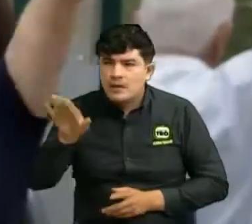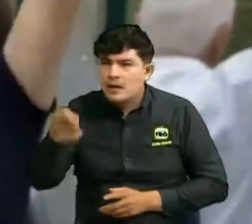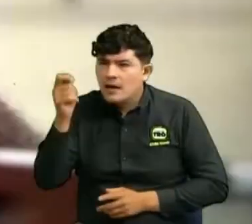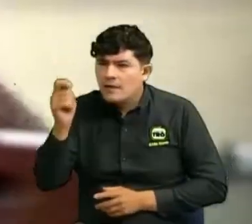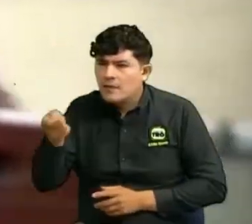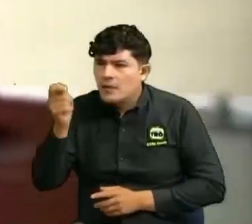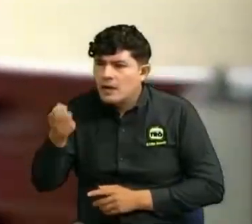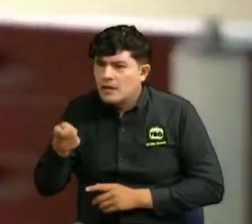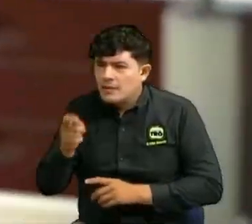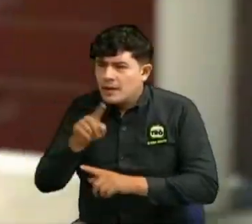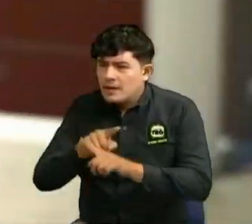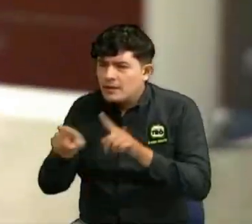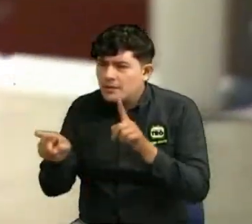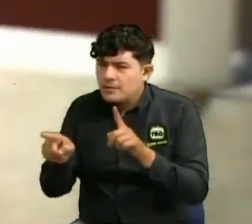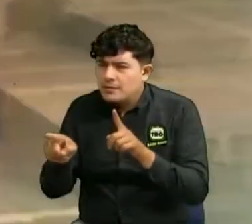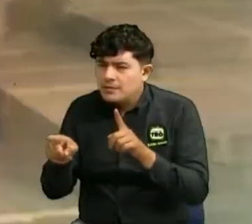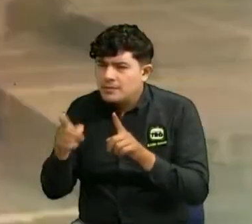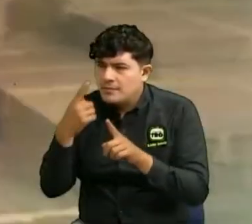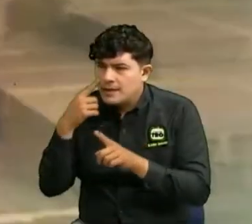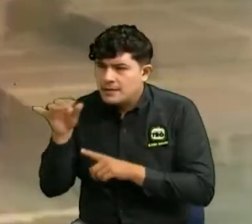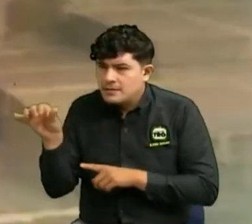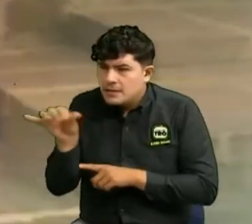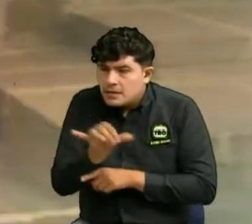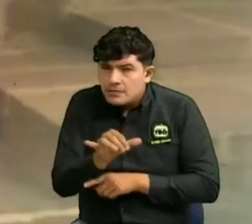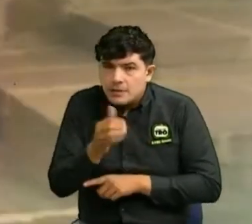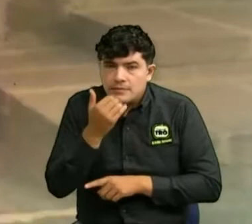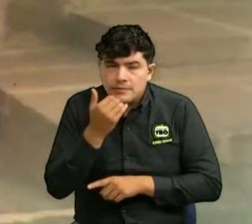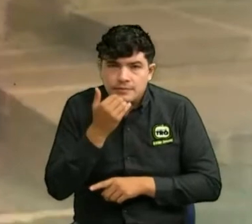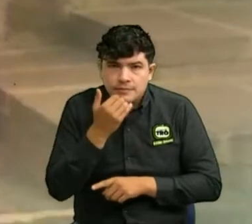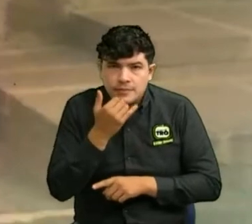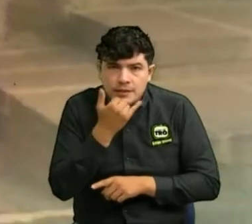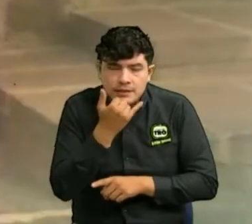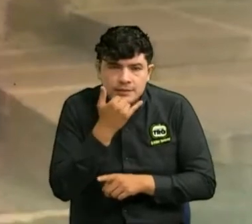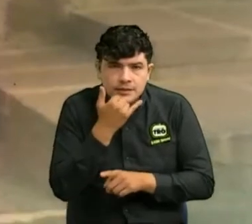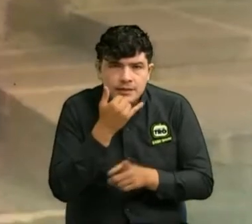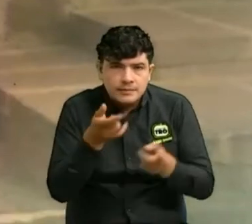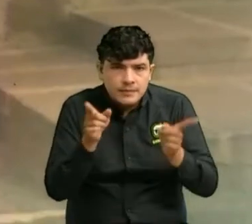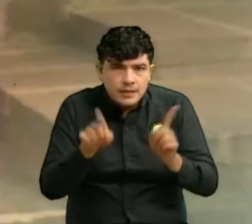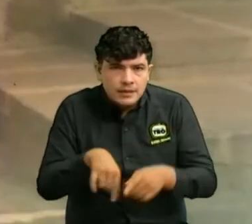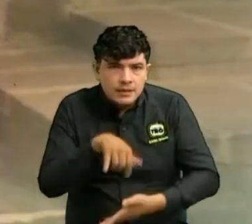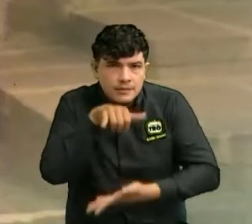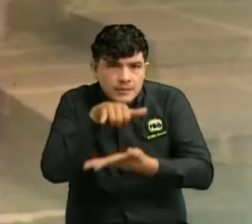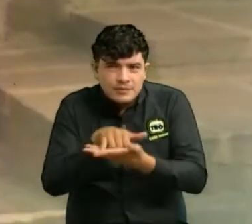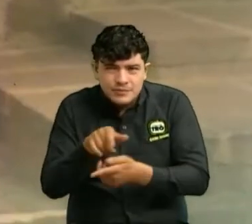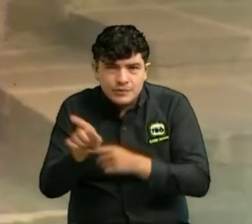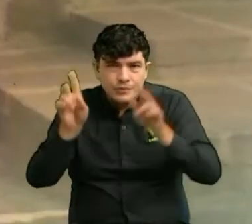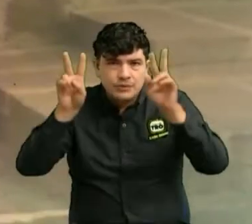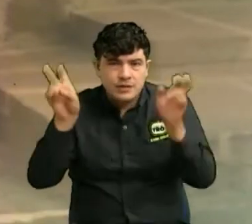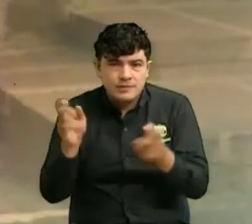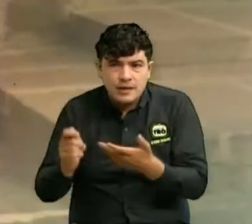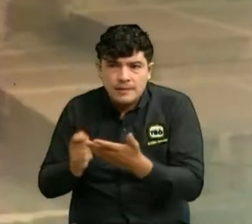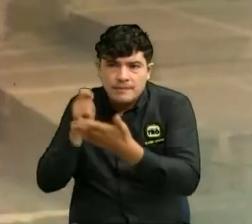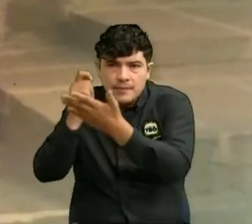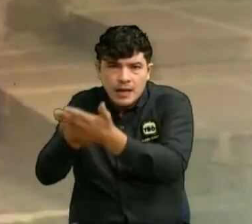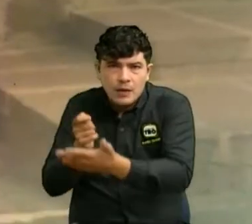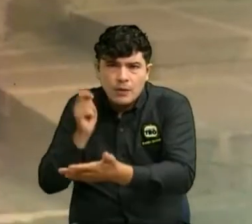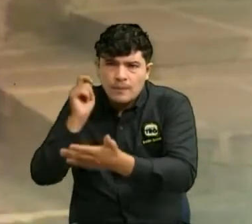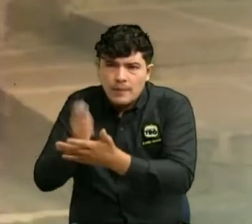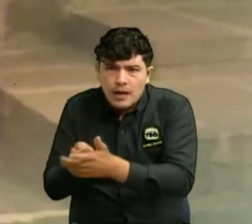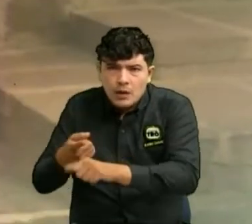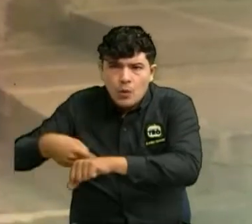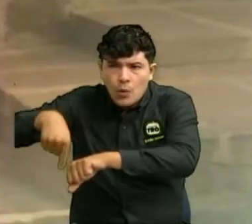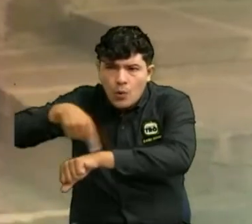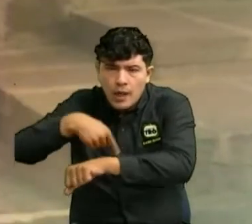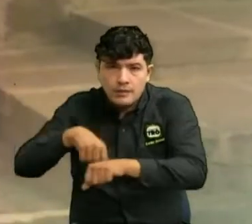pero algo parecido no sería lo que podría estar ocurriendo ahora con el tema de cotizar por horas. Si